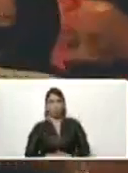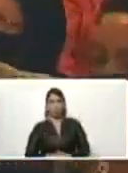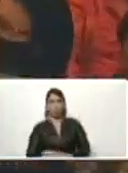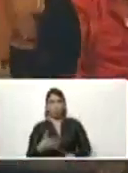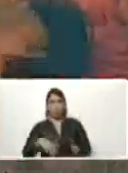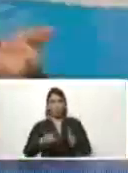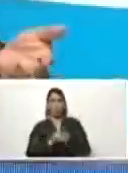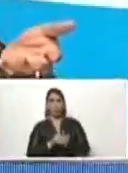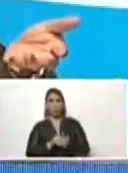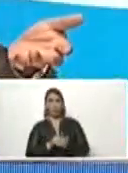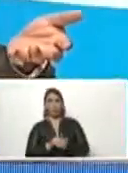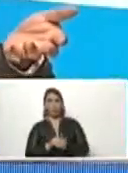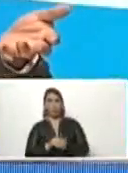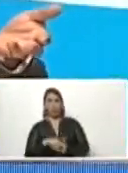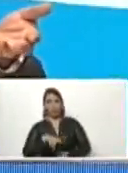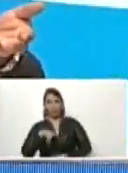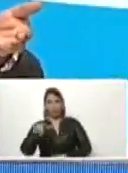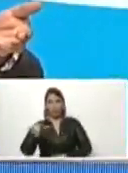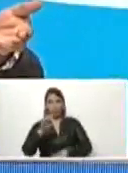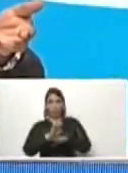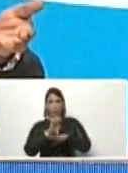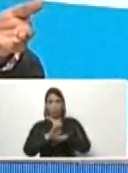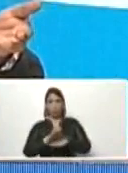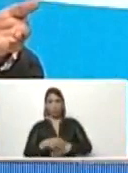vuelvo a Ecuador,